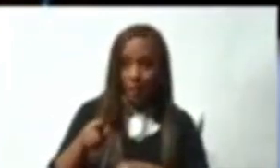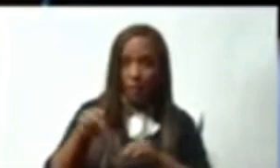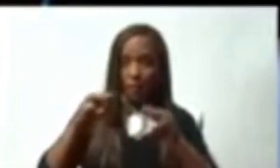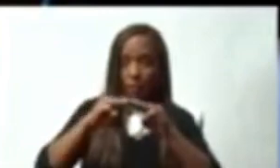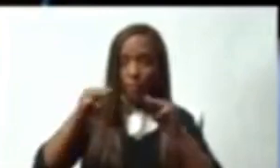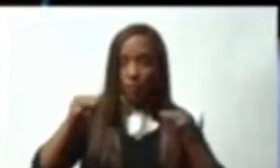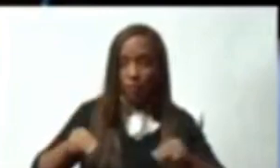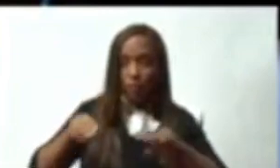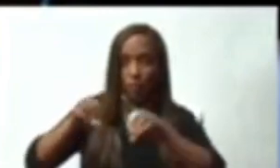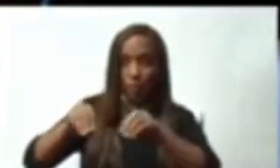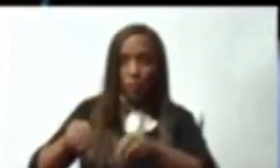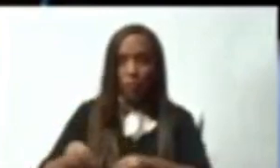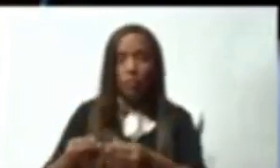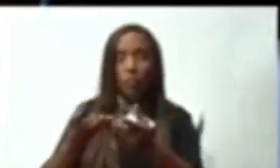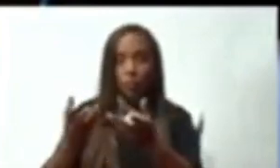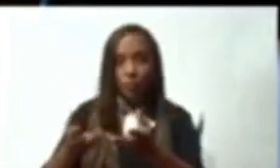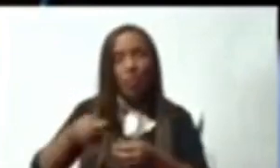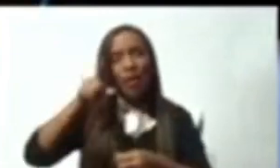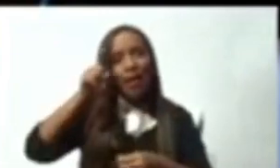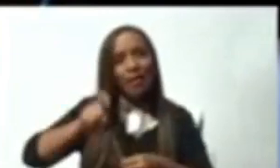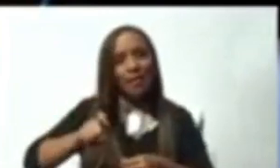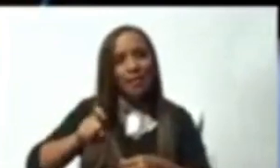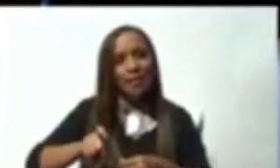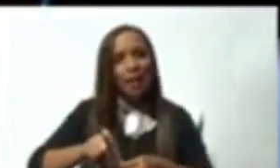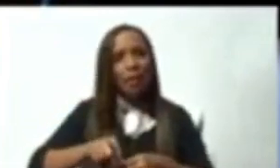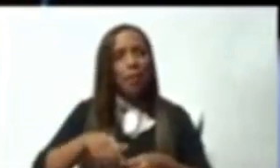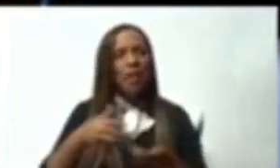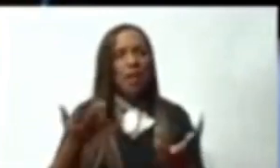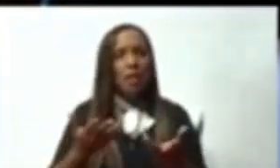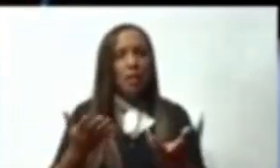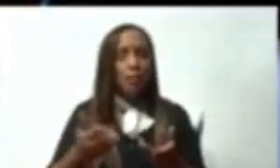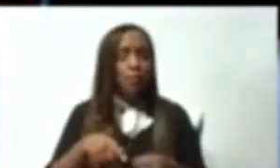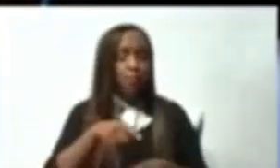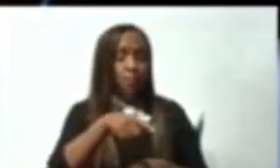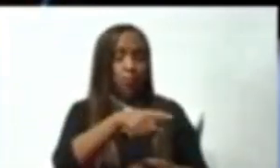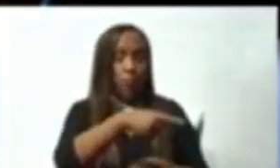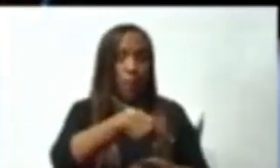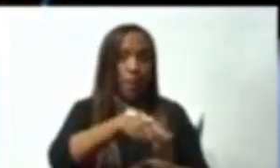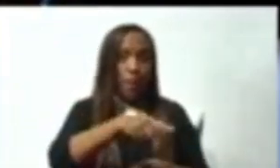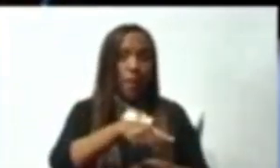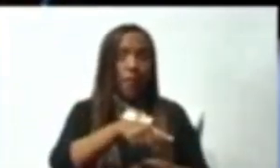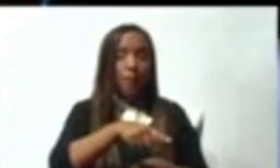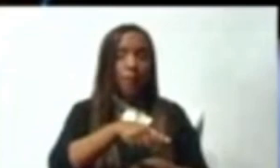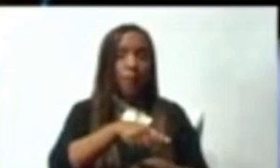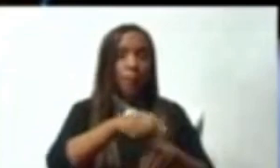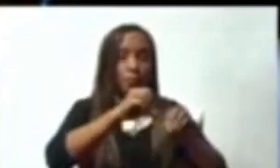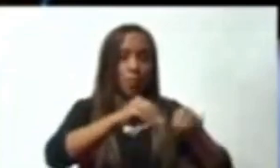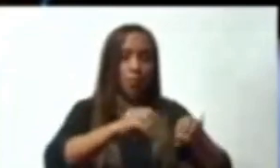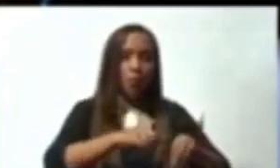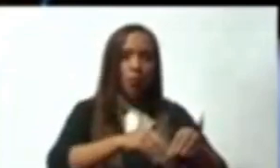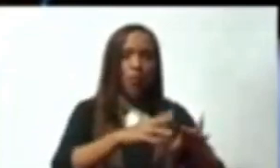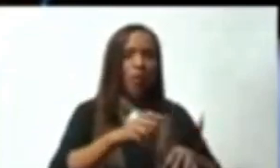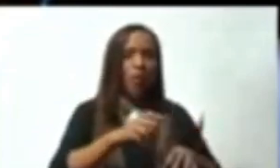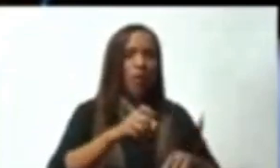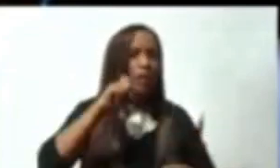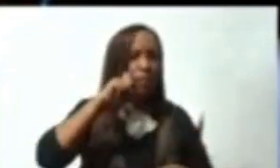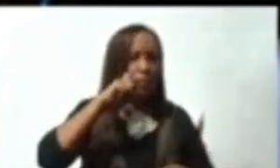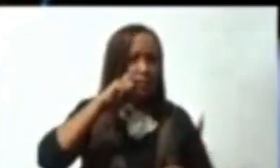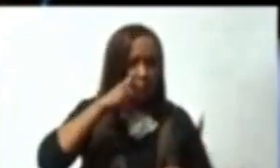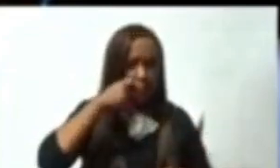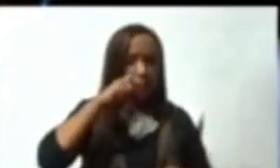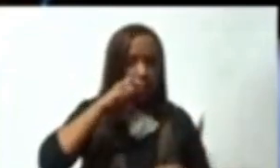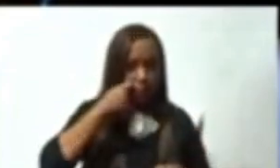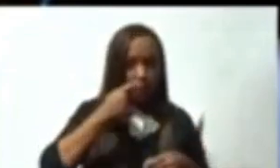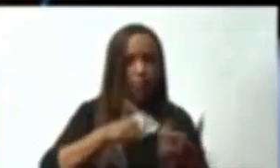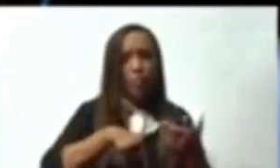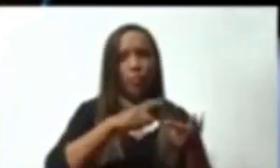Valle de San Juan, con los productores de cebolla de Baní, con los productores de cebolla de Azua y con los productores de San Cristóbal. Subvención que